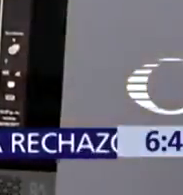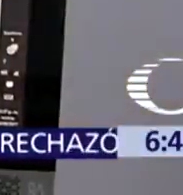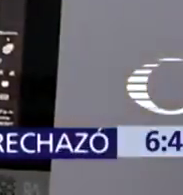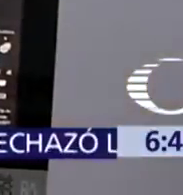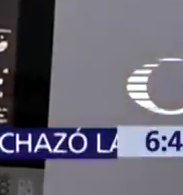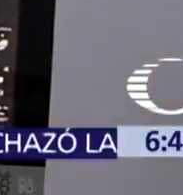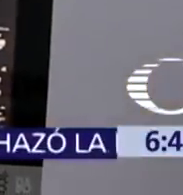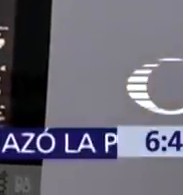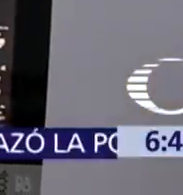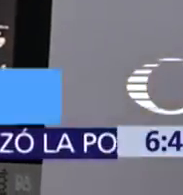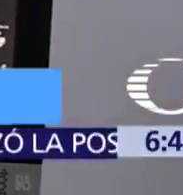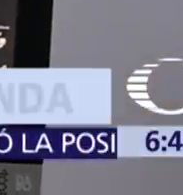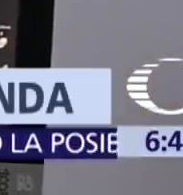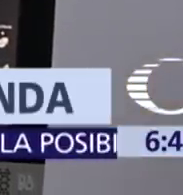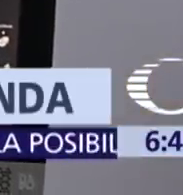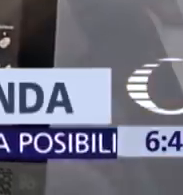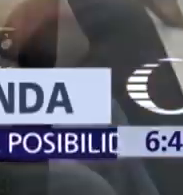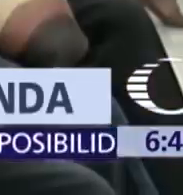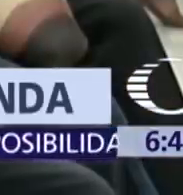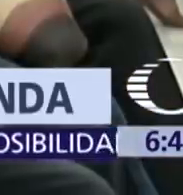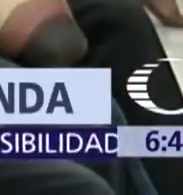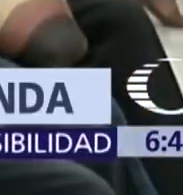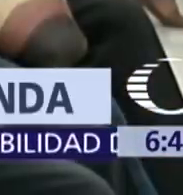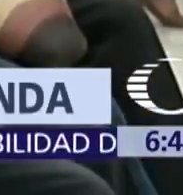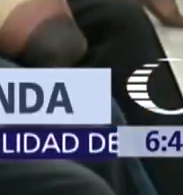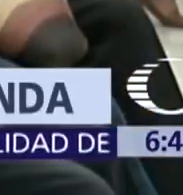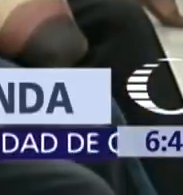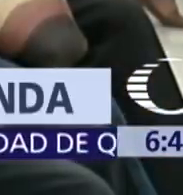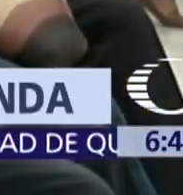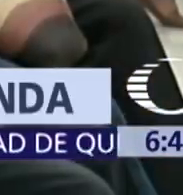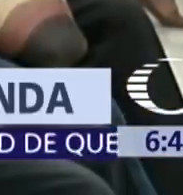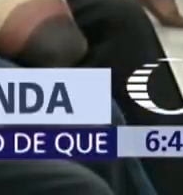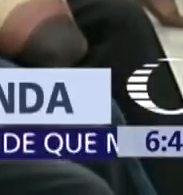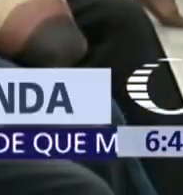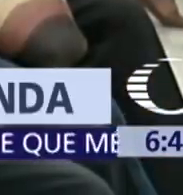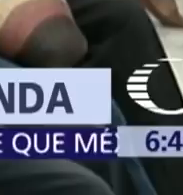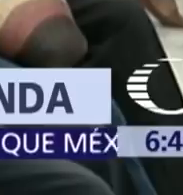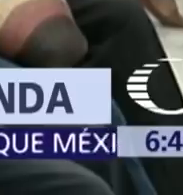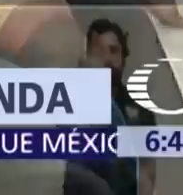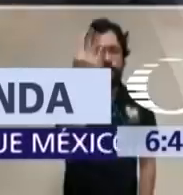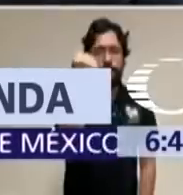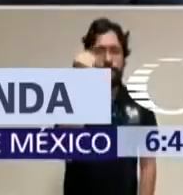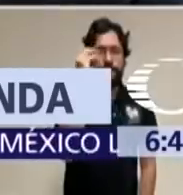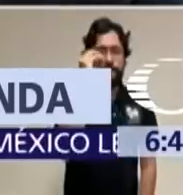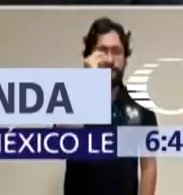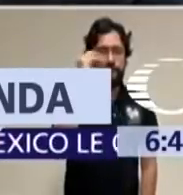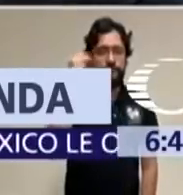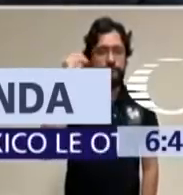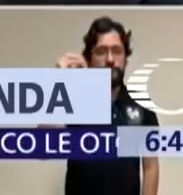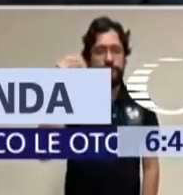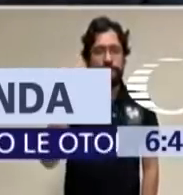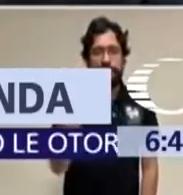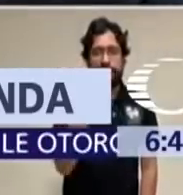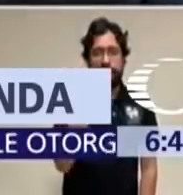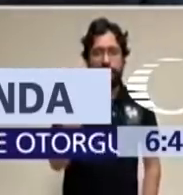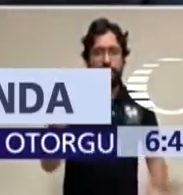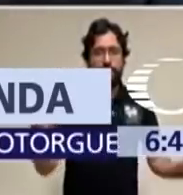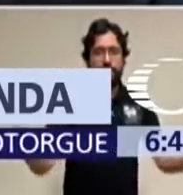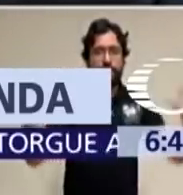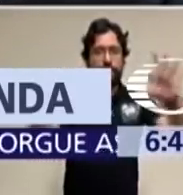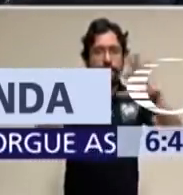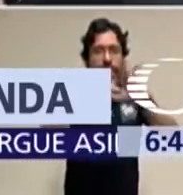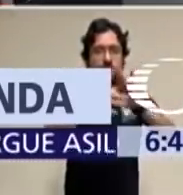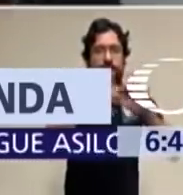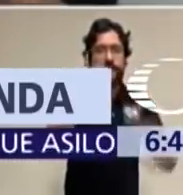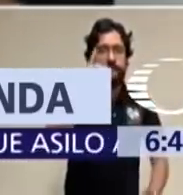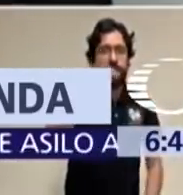ser automática la devolución del fondo de ahorro de vivienda para los trabajadores pensionados del IMSS. En un video conjunto, el IMSS y el Infonavit explicaron que se trata